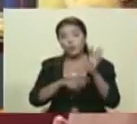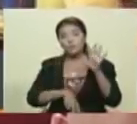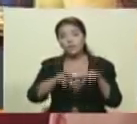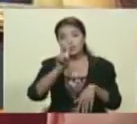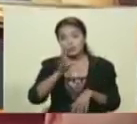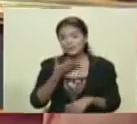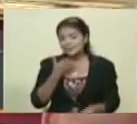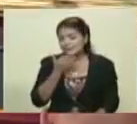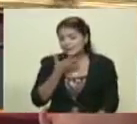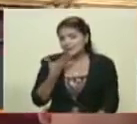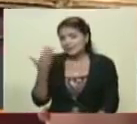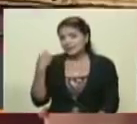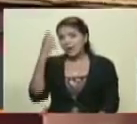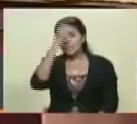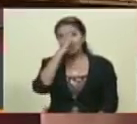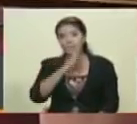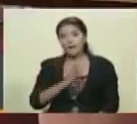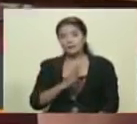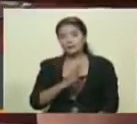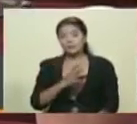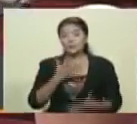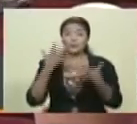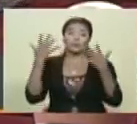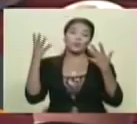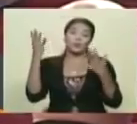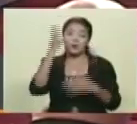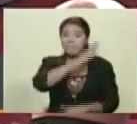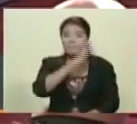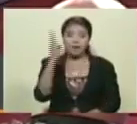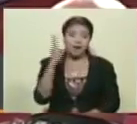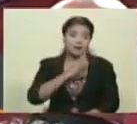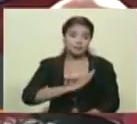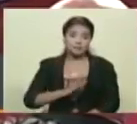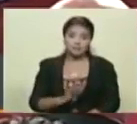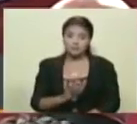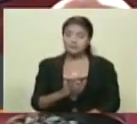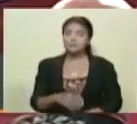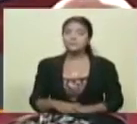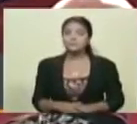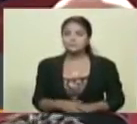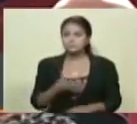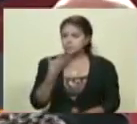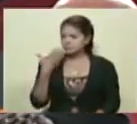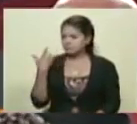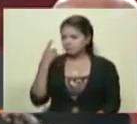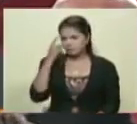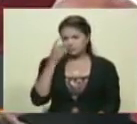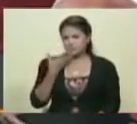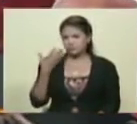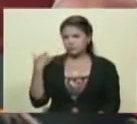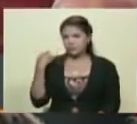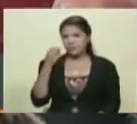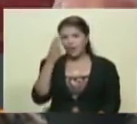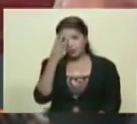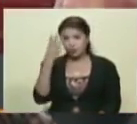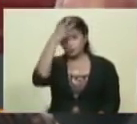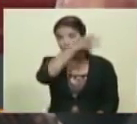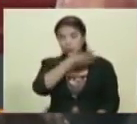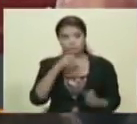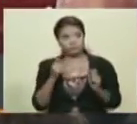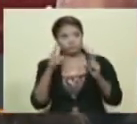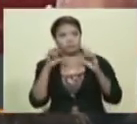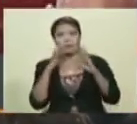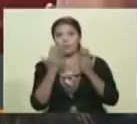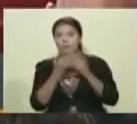2012. Y recientemente en Brasil, la gigante Brasil. Hace algunos pocos días, Donald Trump ha sorprendido al